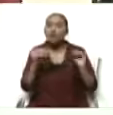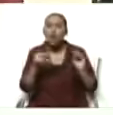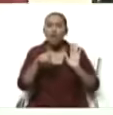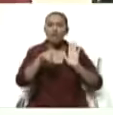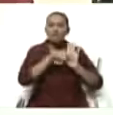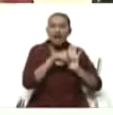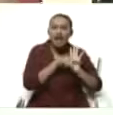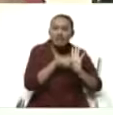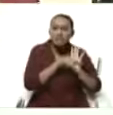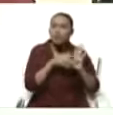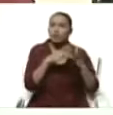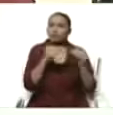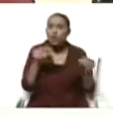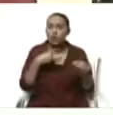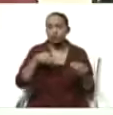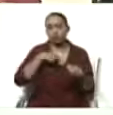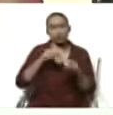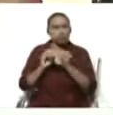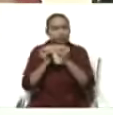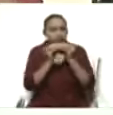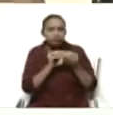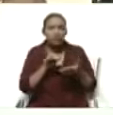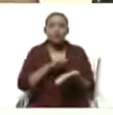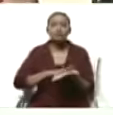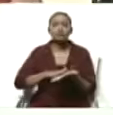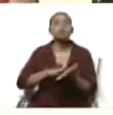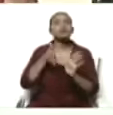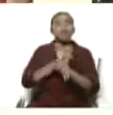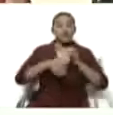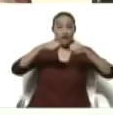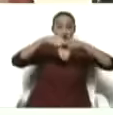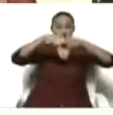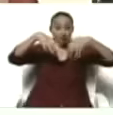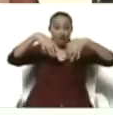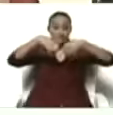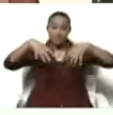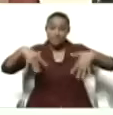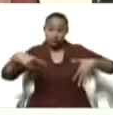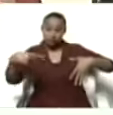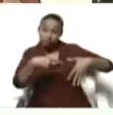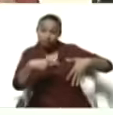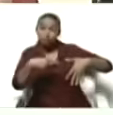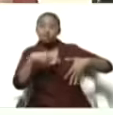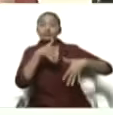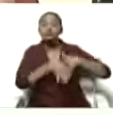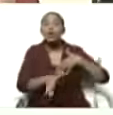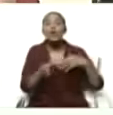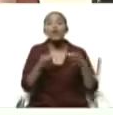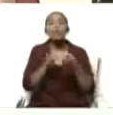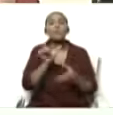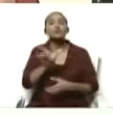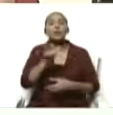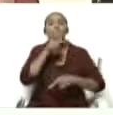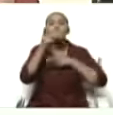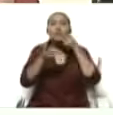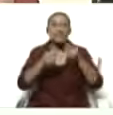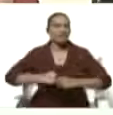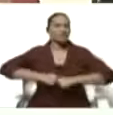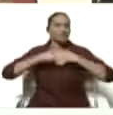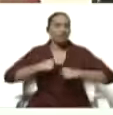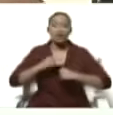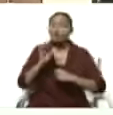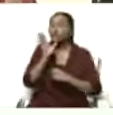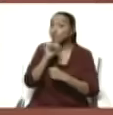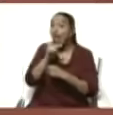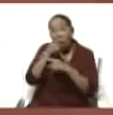tengamos para eso tenemos una estructura como la estructura del partido socialista Unido de Venezuela que no la tiene nadie no la tiene